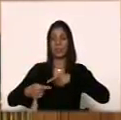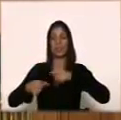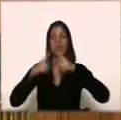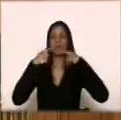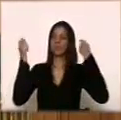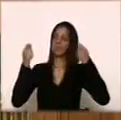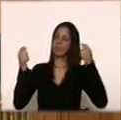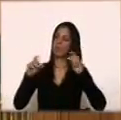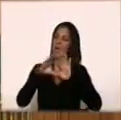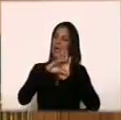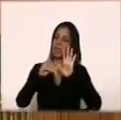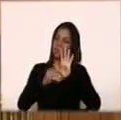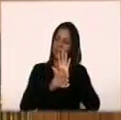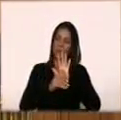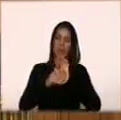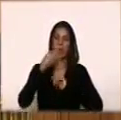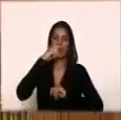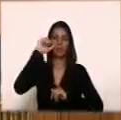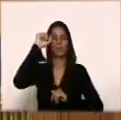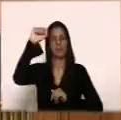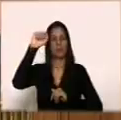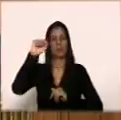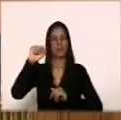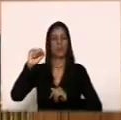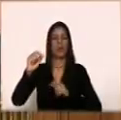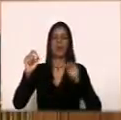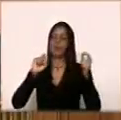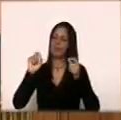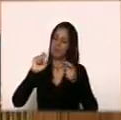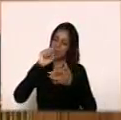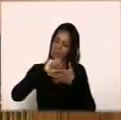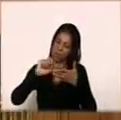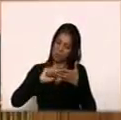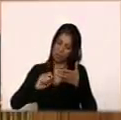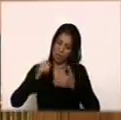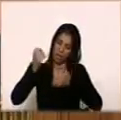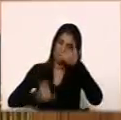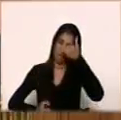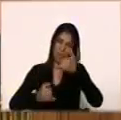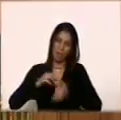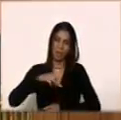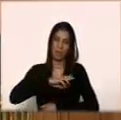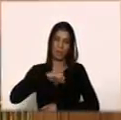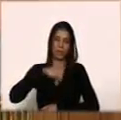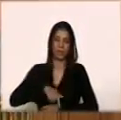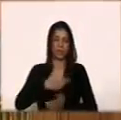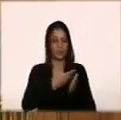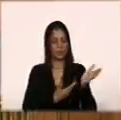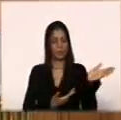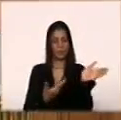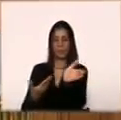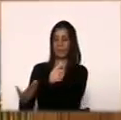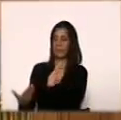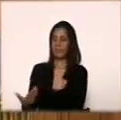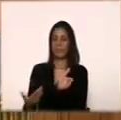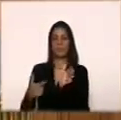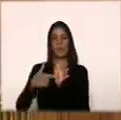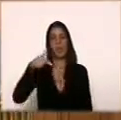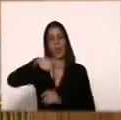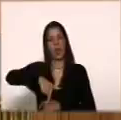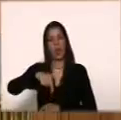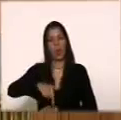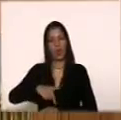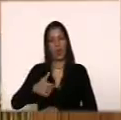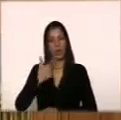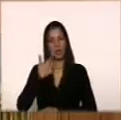Maduro, ampliamente consultada antes de lograr esta redacción final que estamos trayendo para su consideración y aprobación hoy de